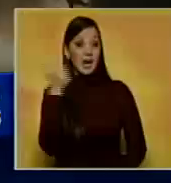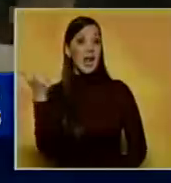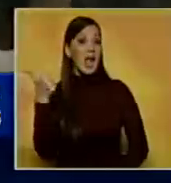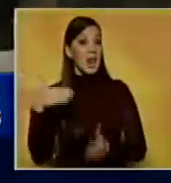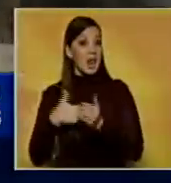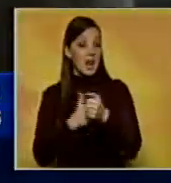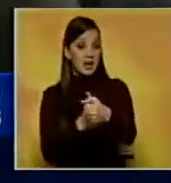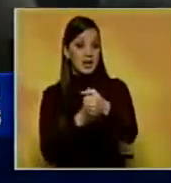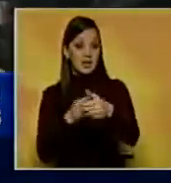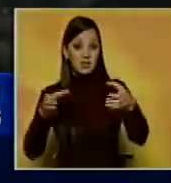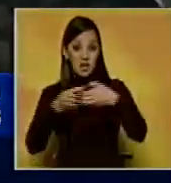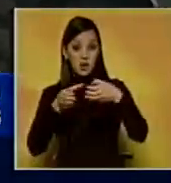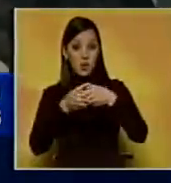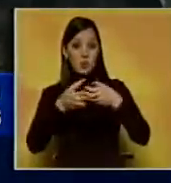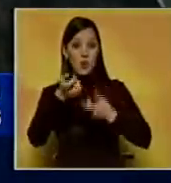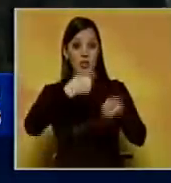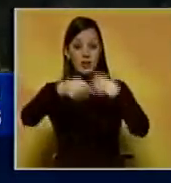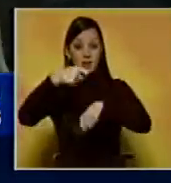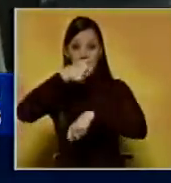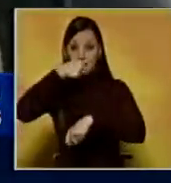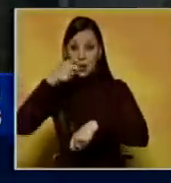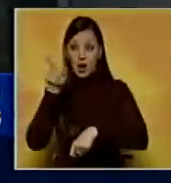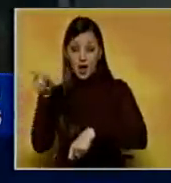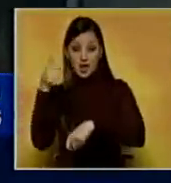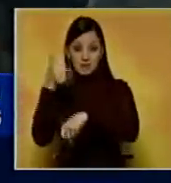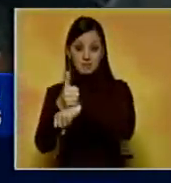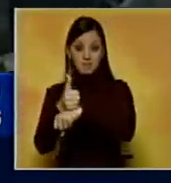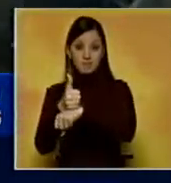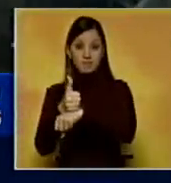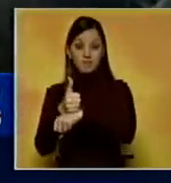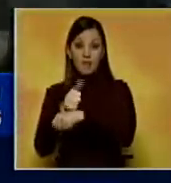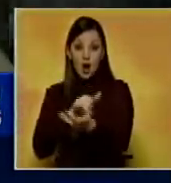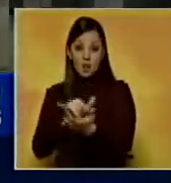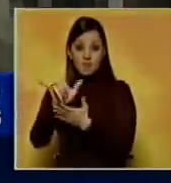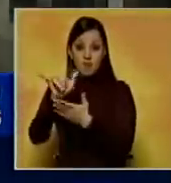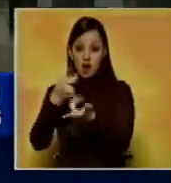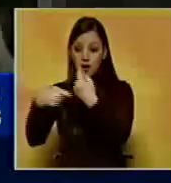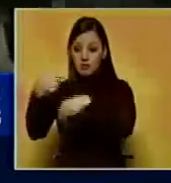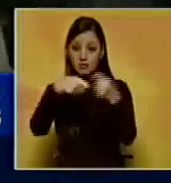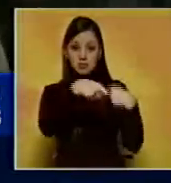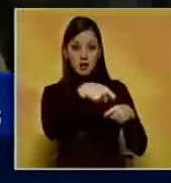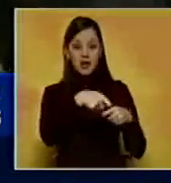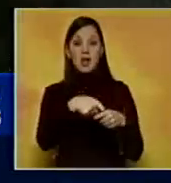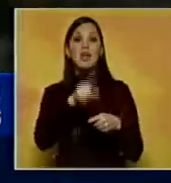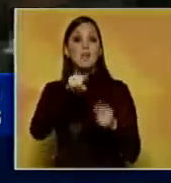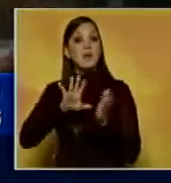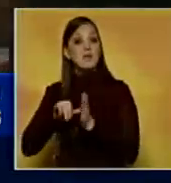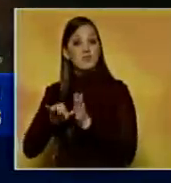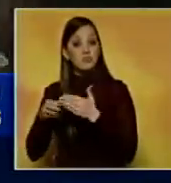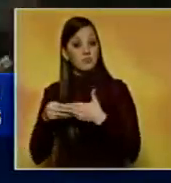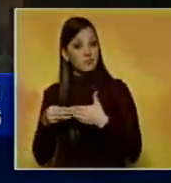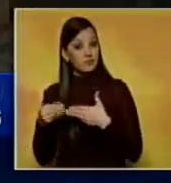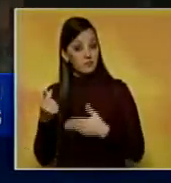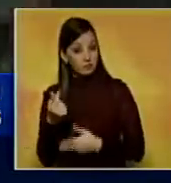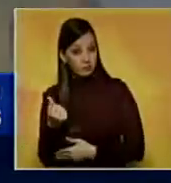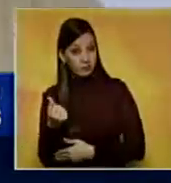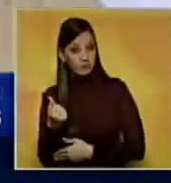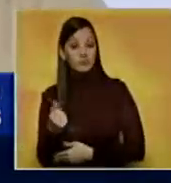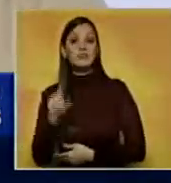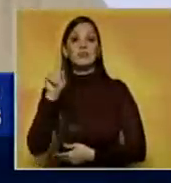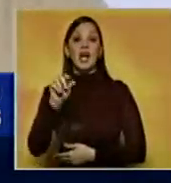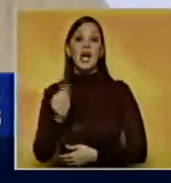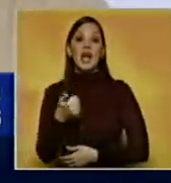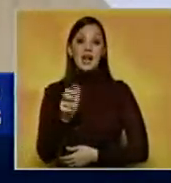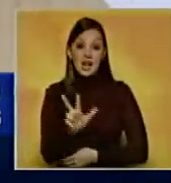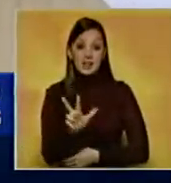líder del Cártel de los setas acusado de contrabando de drogas y lavado de dinero a cambio de estos 13 extraditados